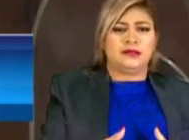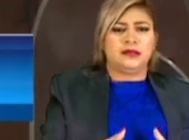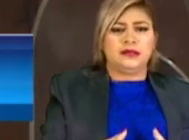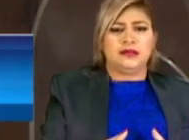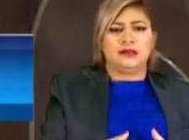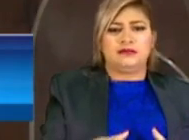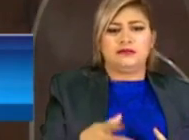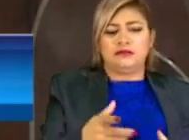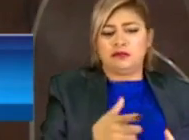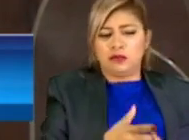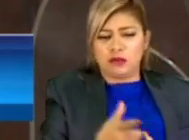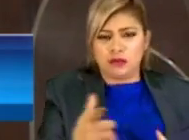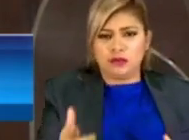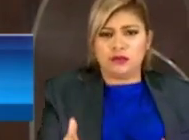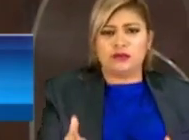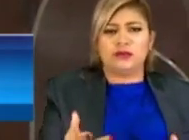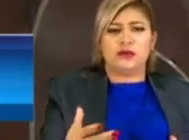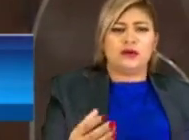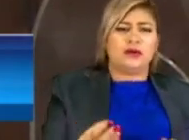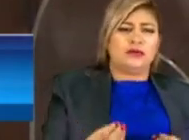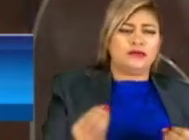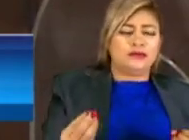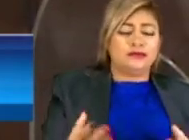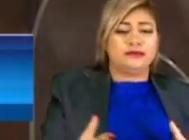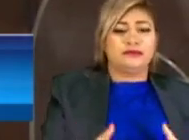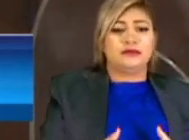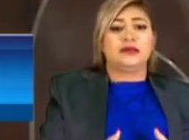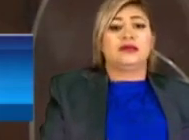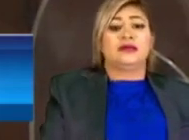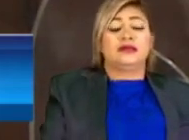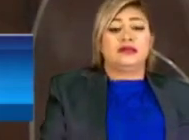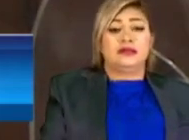crimen organizado. Les reitero,